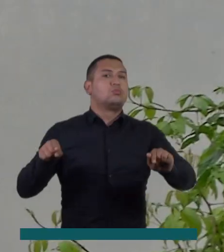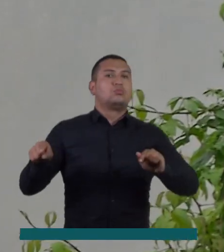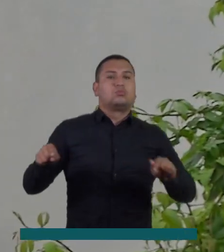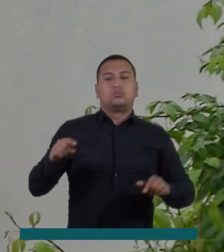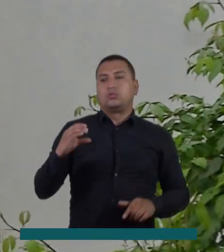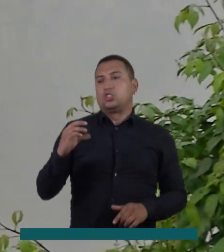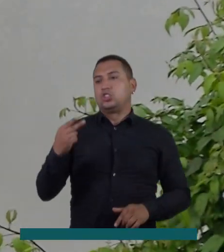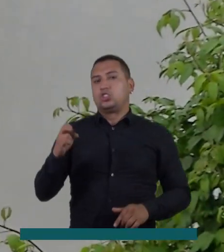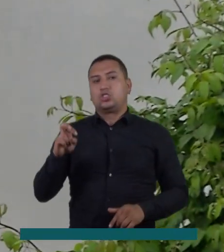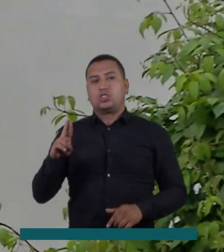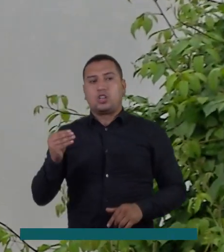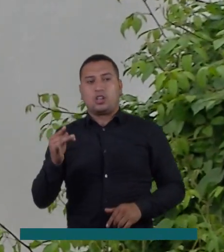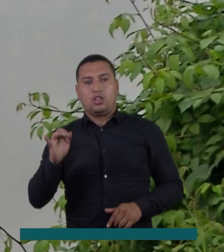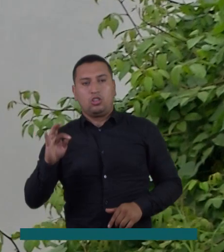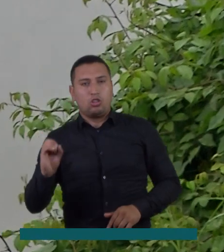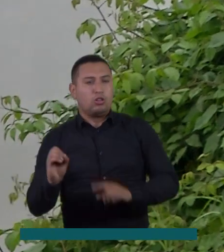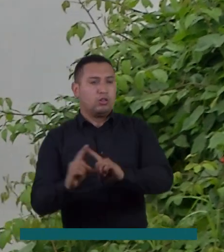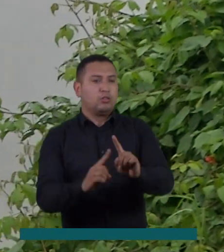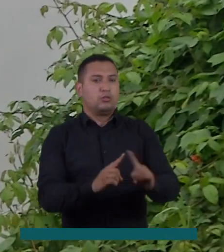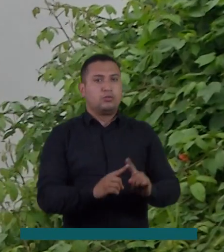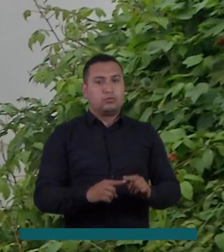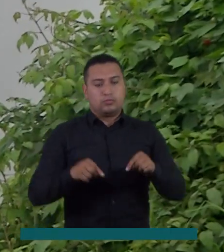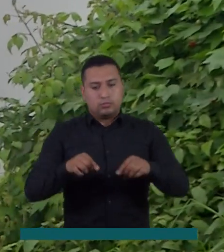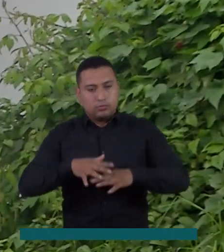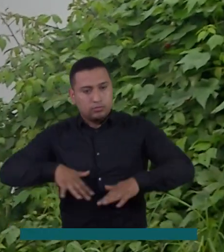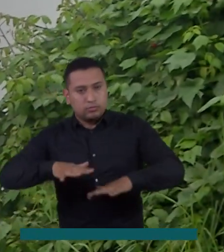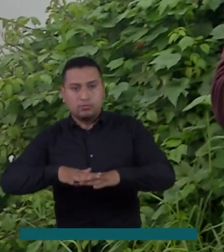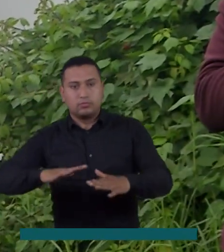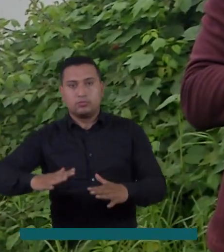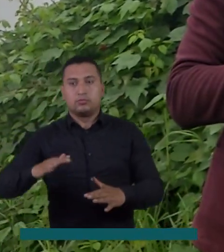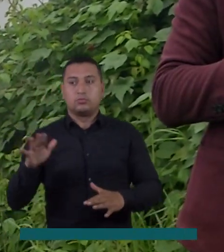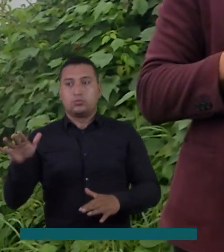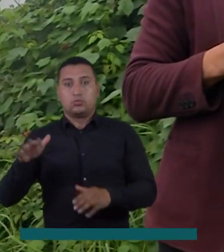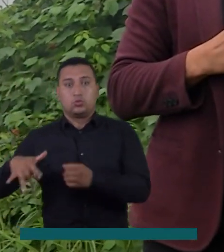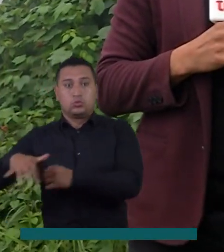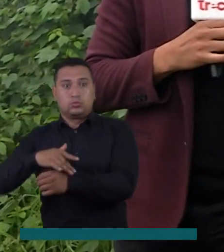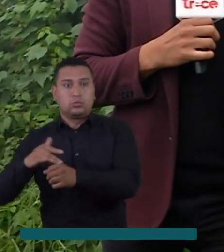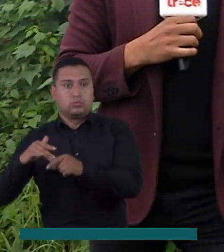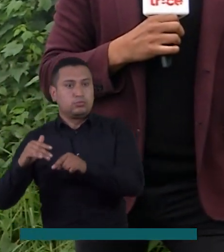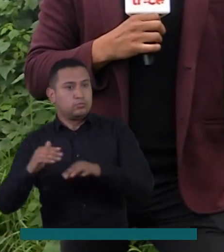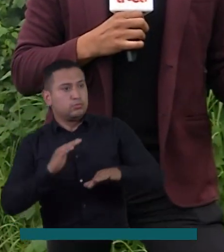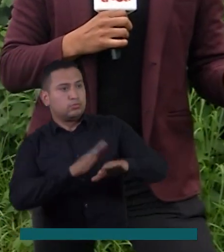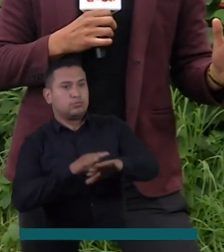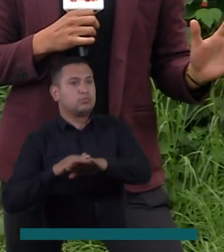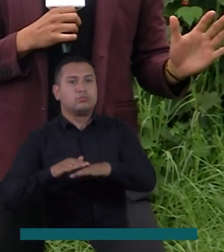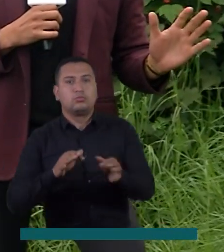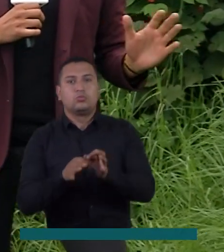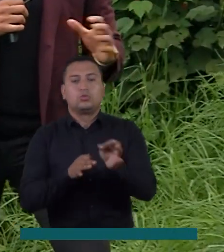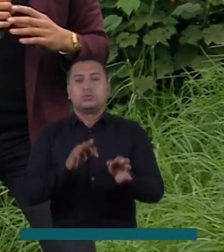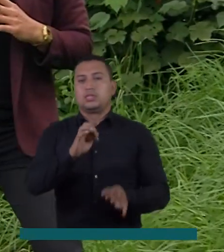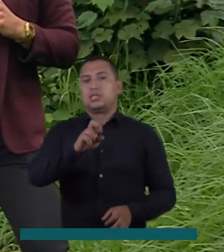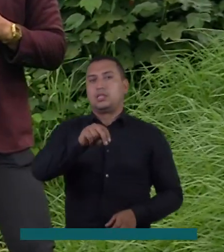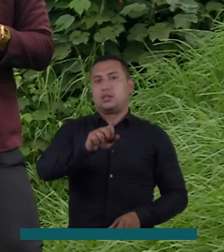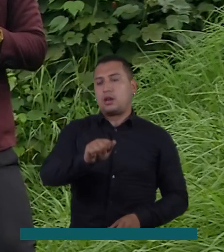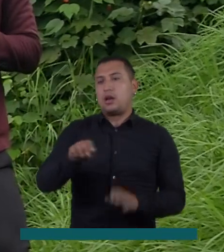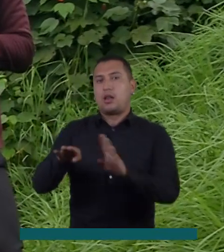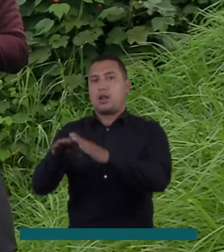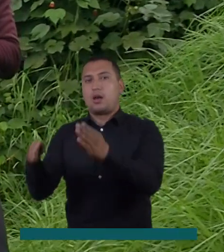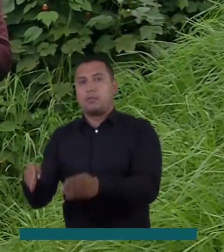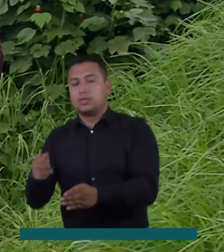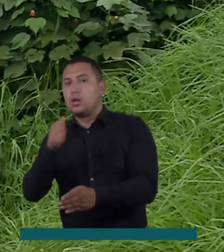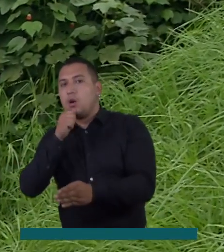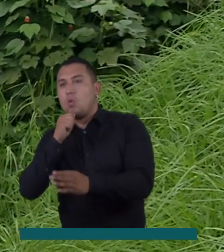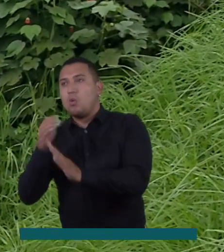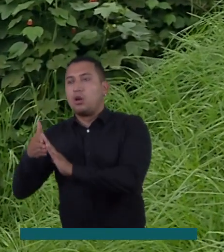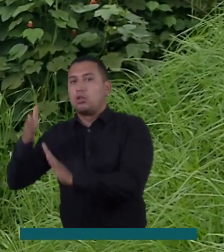ciudad. Desde gestión del riesgo de Cundinamarca, hacen un llamado a los pobladores de municipios como Tena, La Mesa, Agua de Dios,